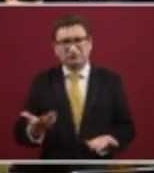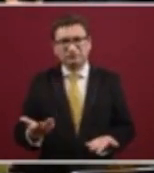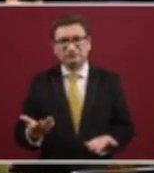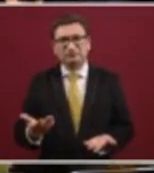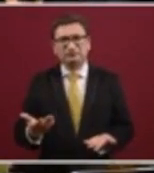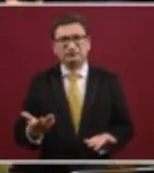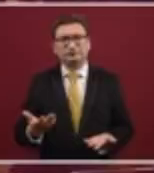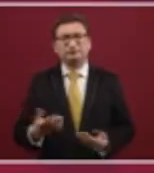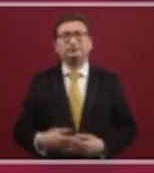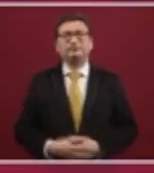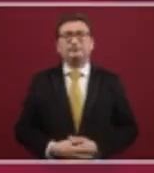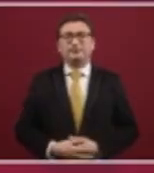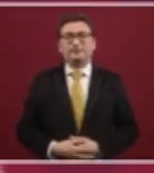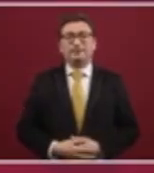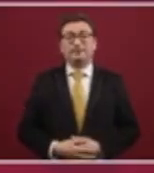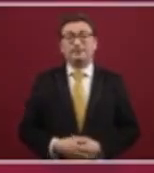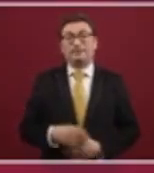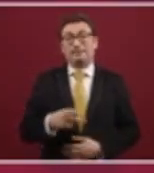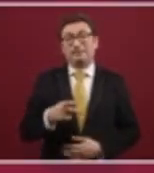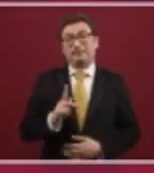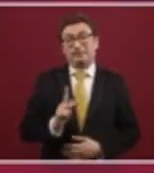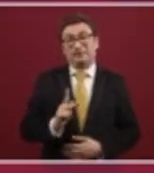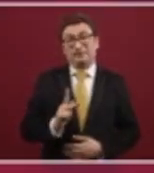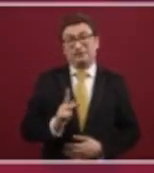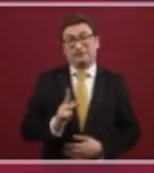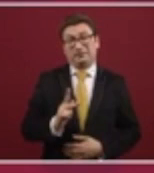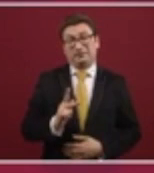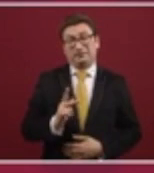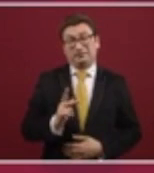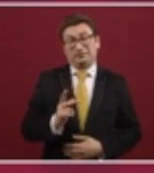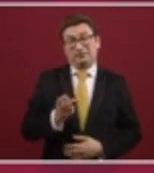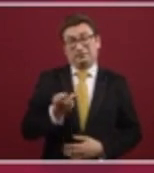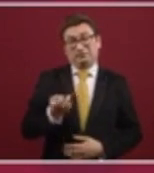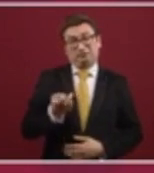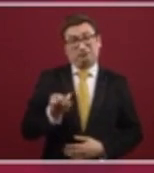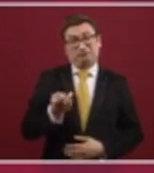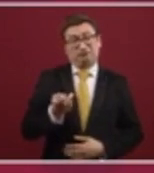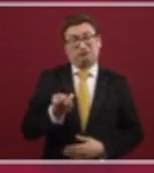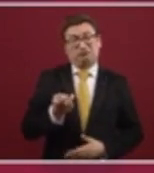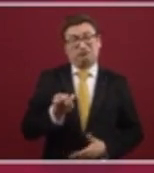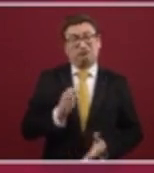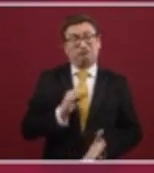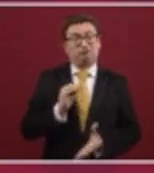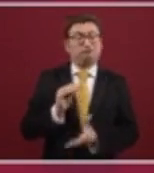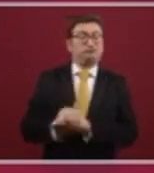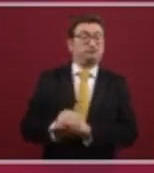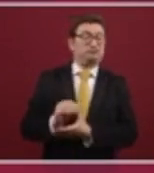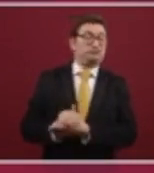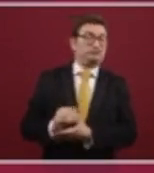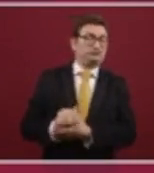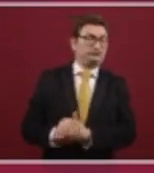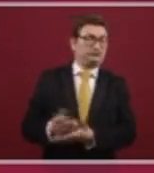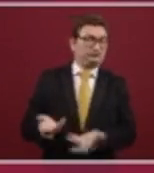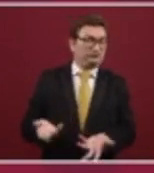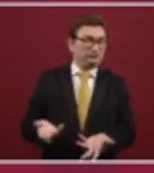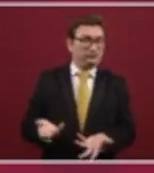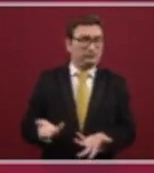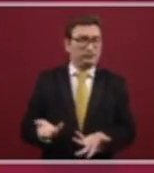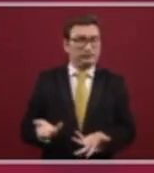Pero eso, pues no se toma en cuenta. Eso no es una